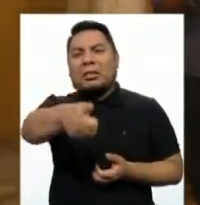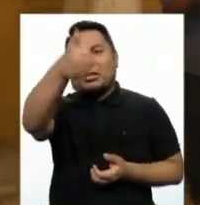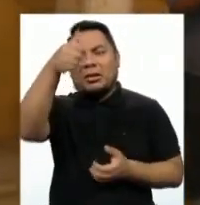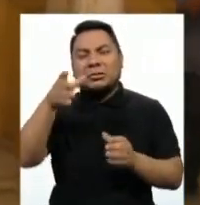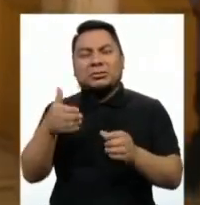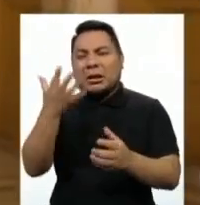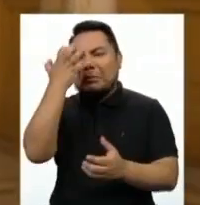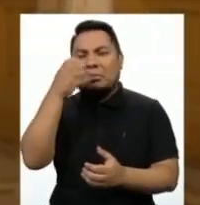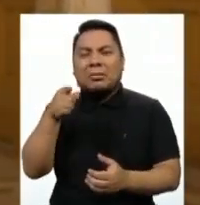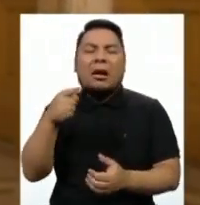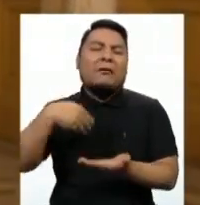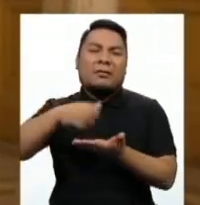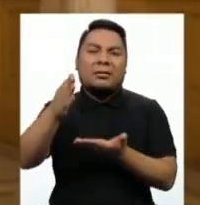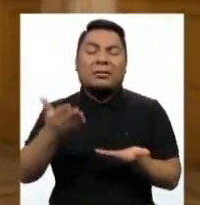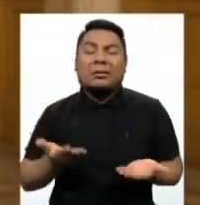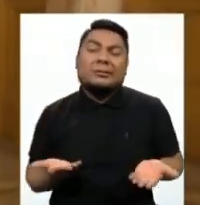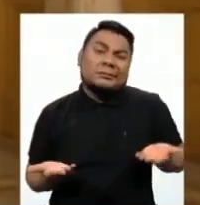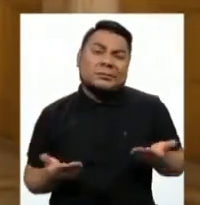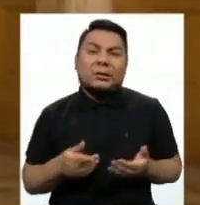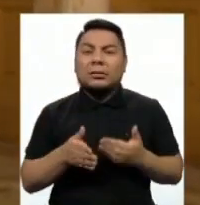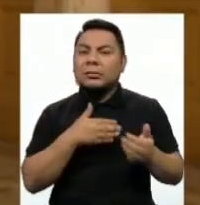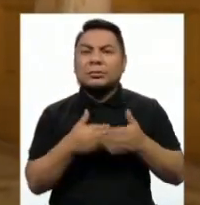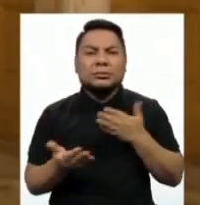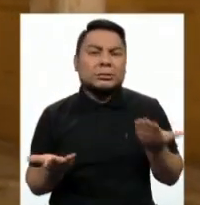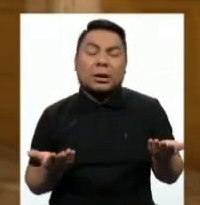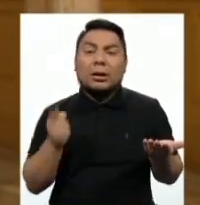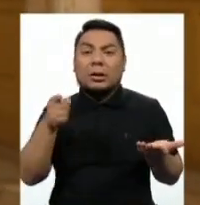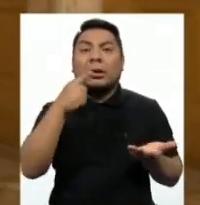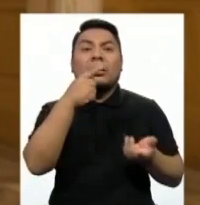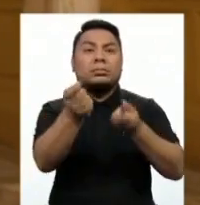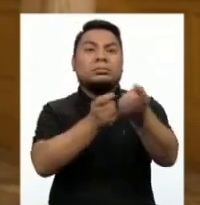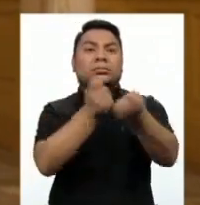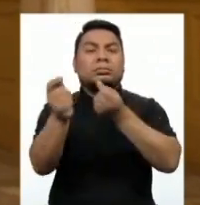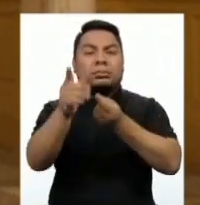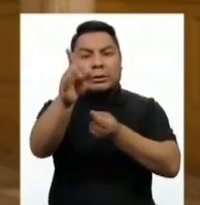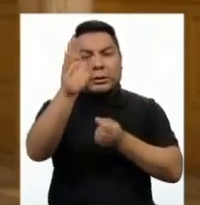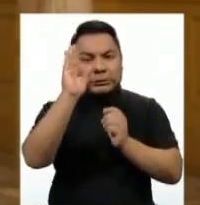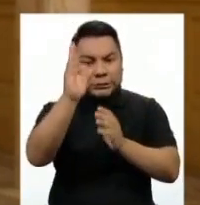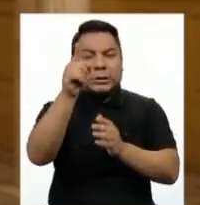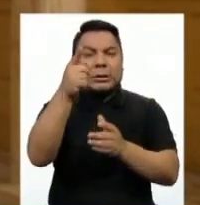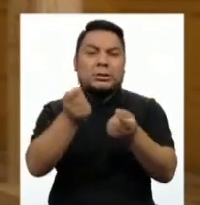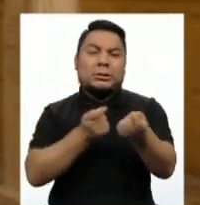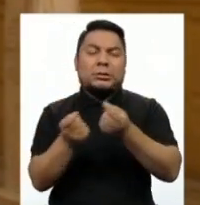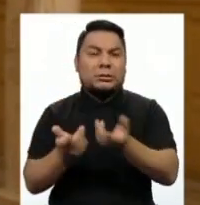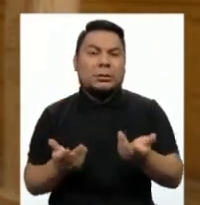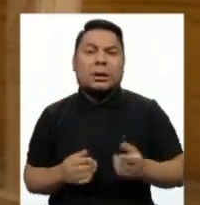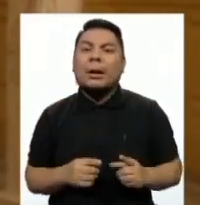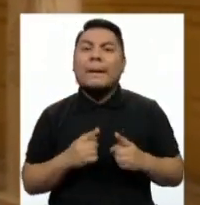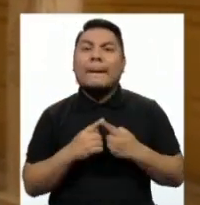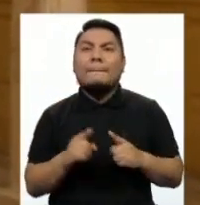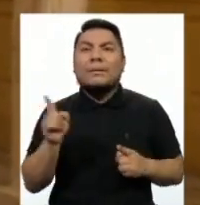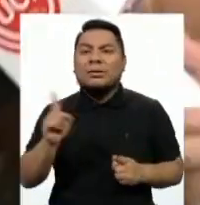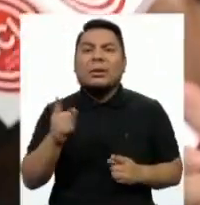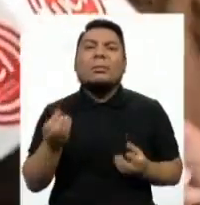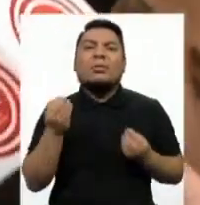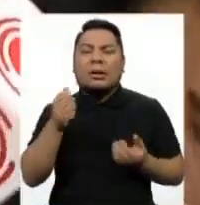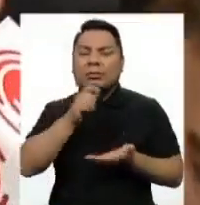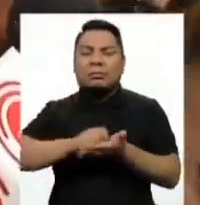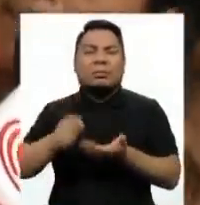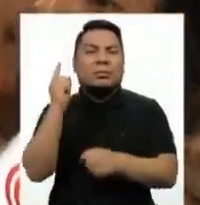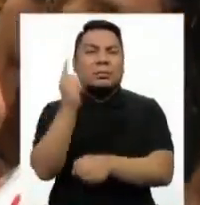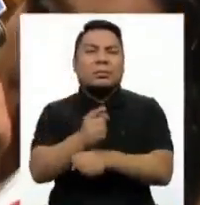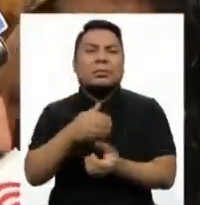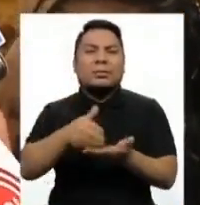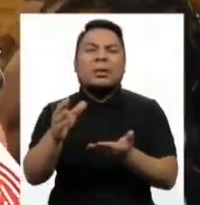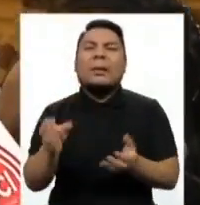cometer errores, quizás un mal manejo de la mesa, quizás como lo ha dicho el presidente Salaverry, pero eso no es motivo de censura.